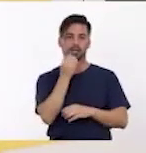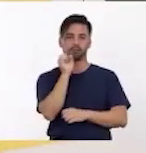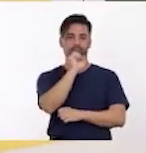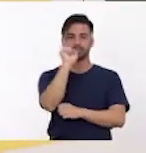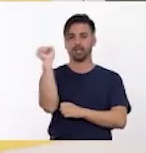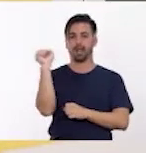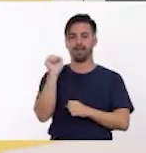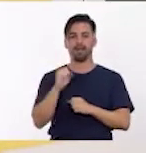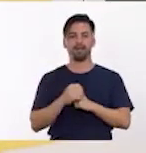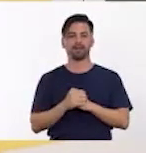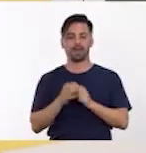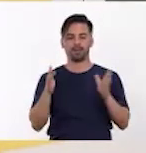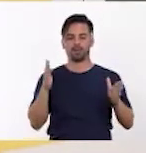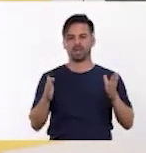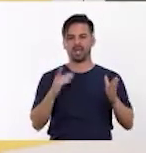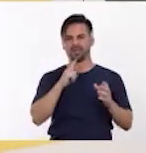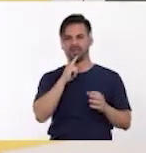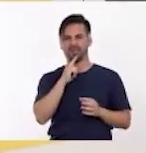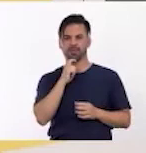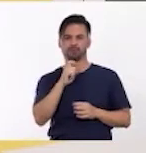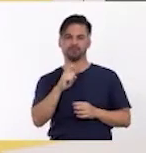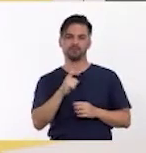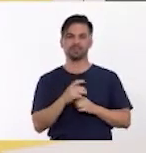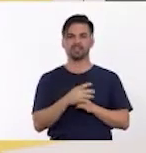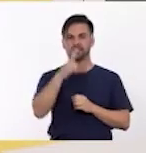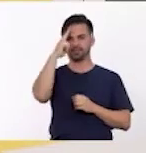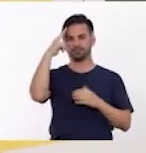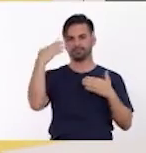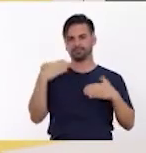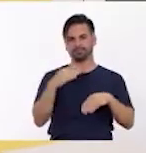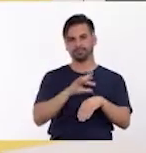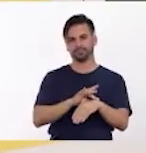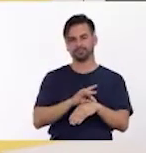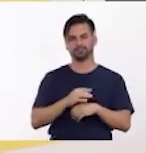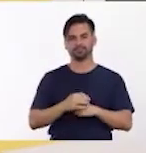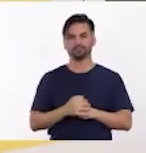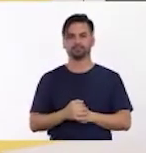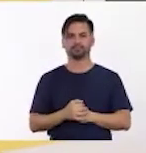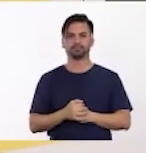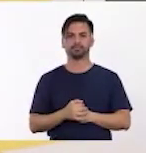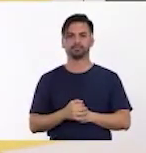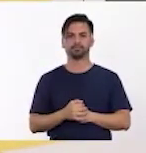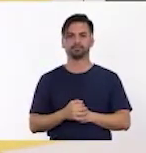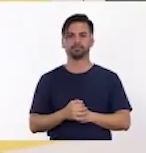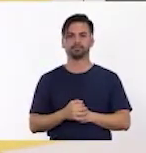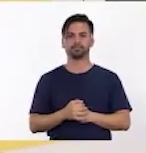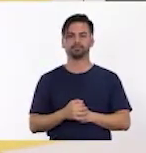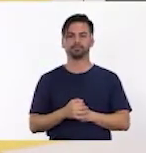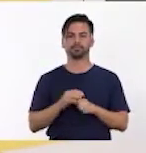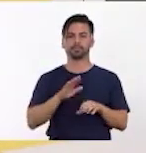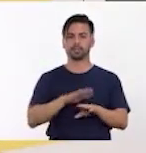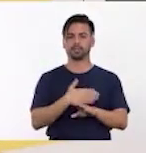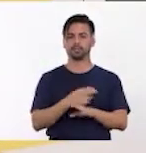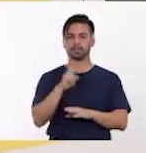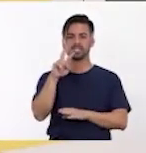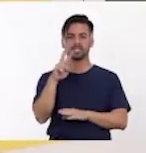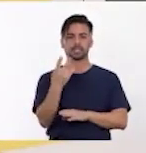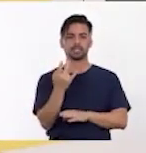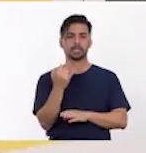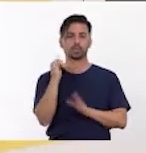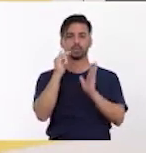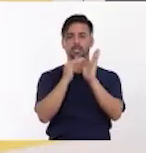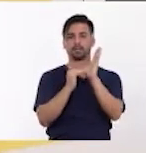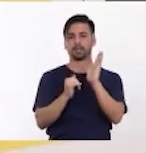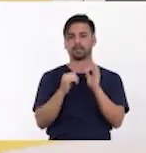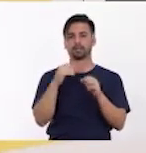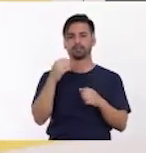pasando por todos los elementos que ustedes conocen. En el segundo semestre, ¿qué trabajo